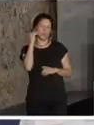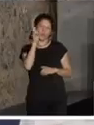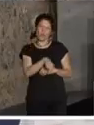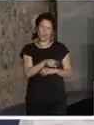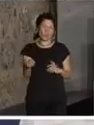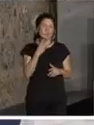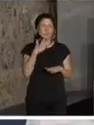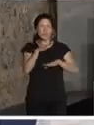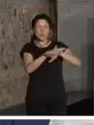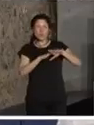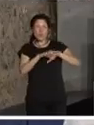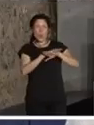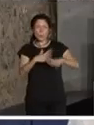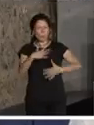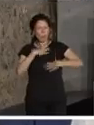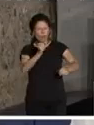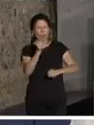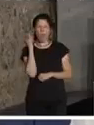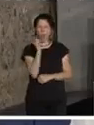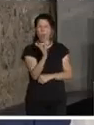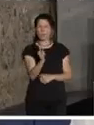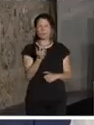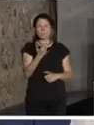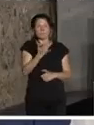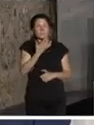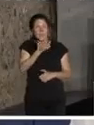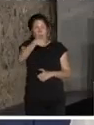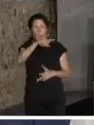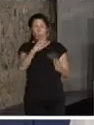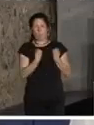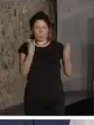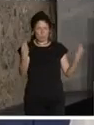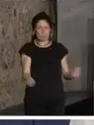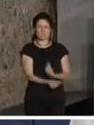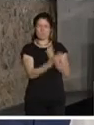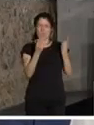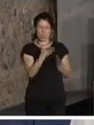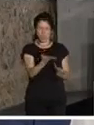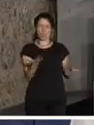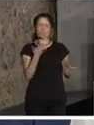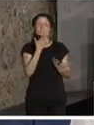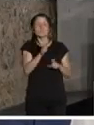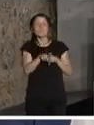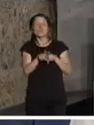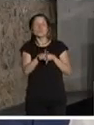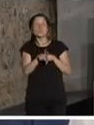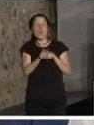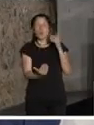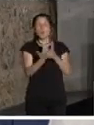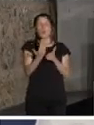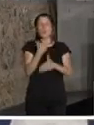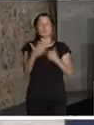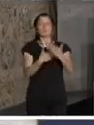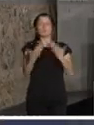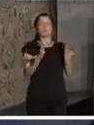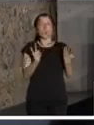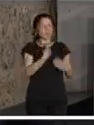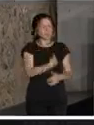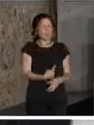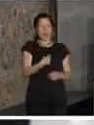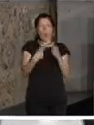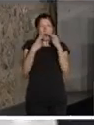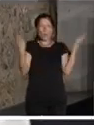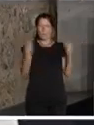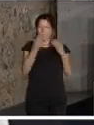si tiene gobiernos valientes con los cuales vive mejor con los cuales se encuentra en su día a día una mejor sanidad